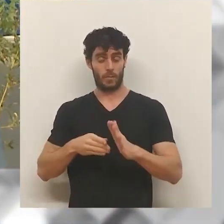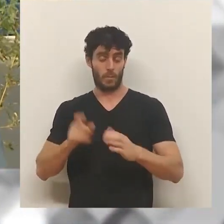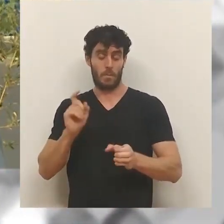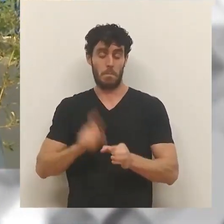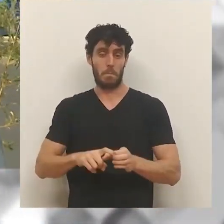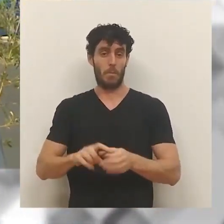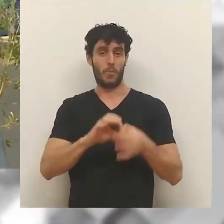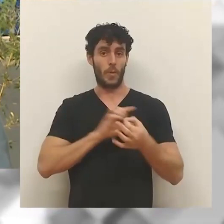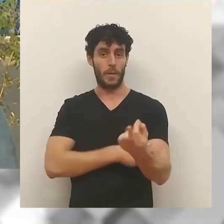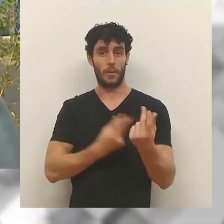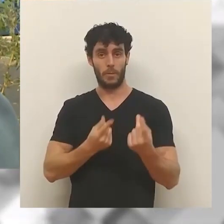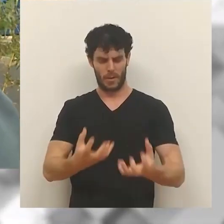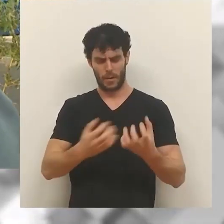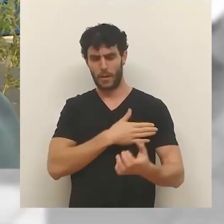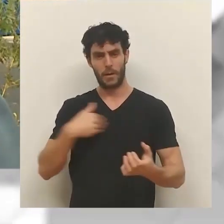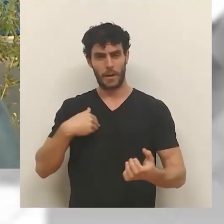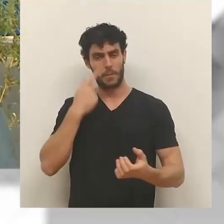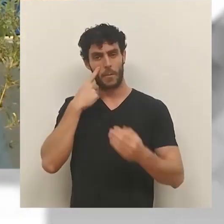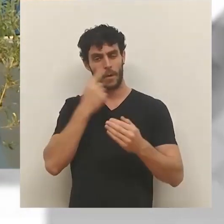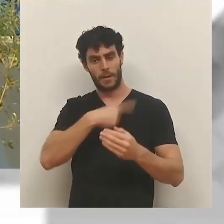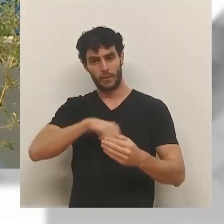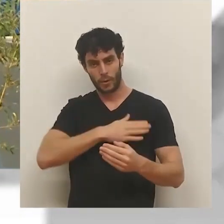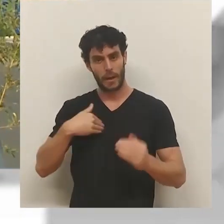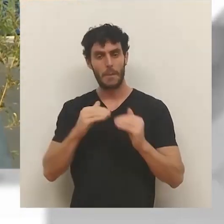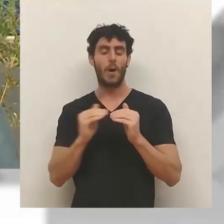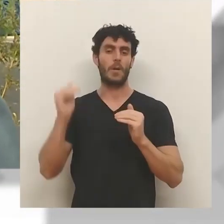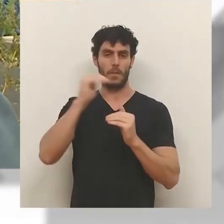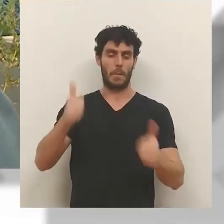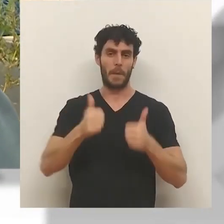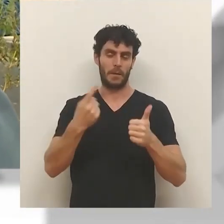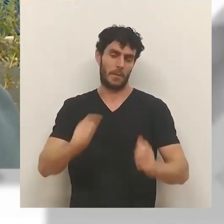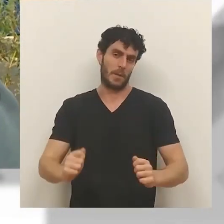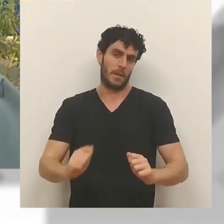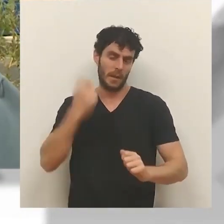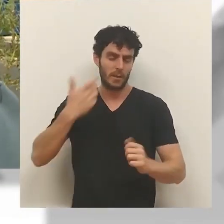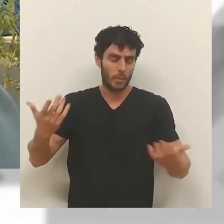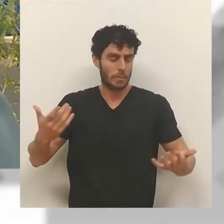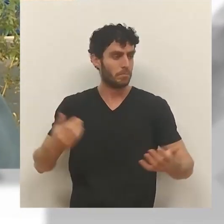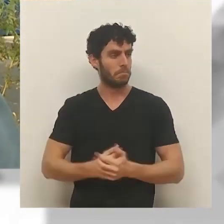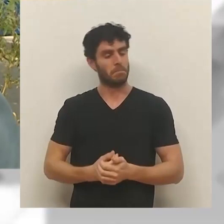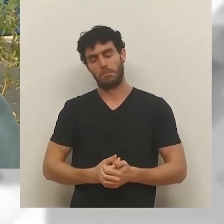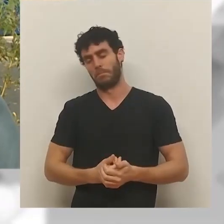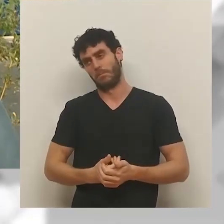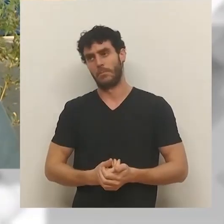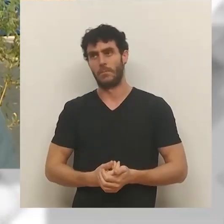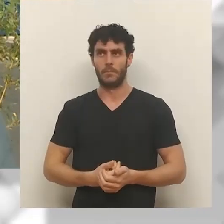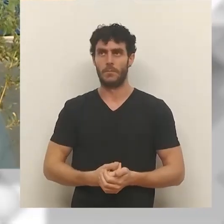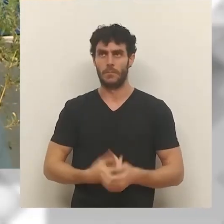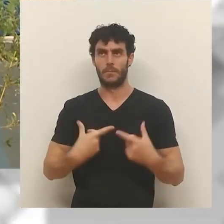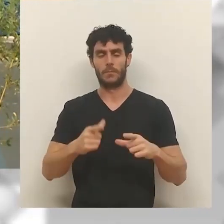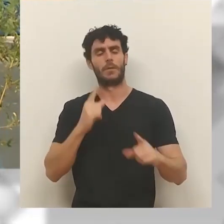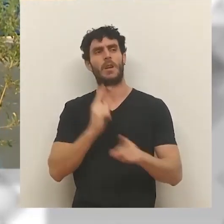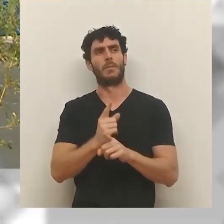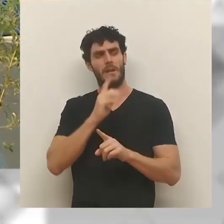Yo desde que entré en la Unión Deportiva Logroñés siempre estamos obligados a ganar. Hemos jugado contra equipos de mayor categoría y también hemos salido victoriosos. Con lo cual,